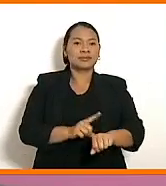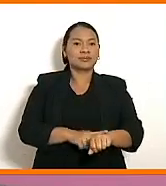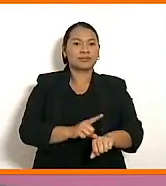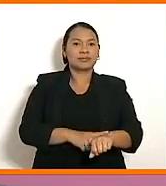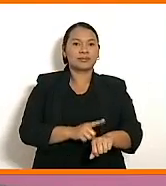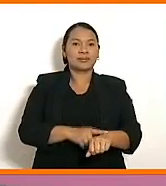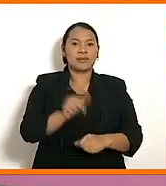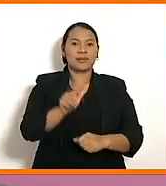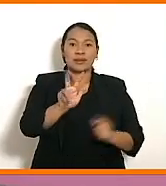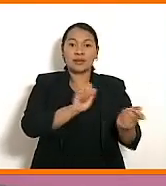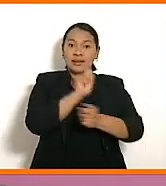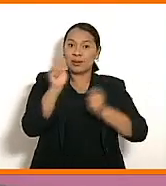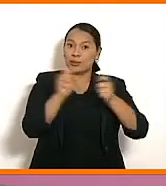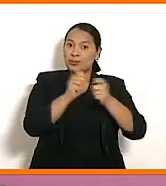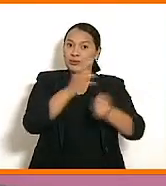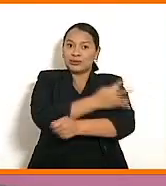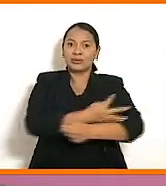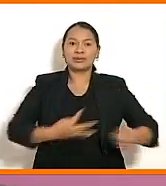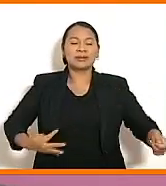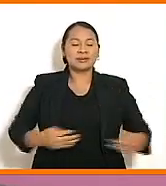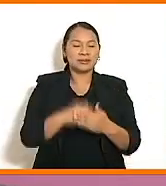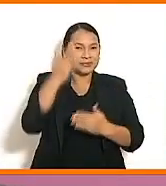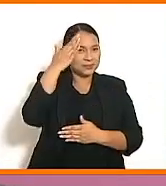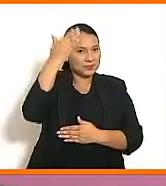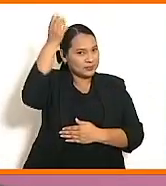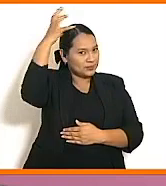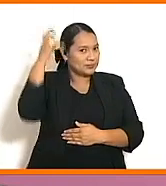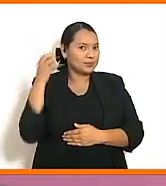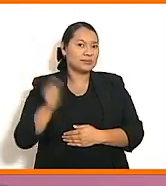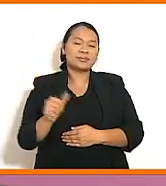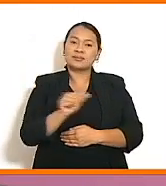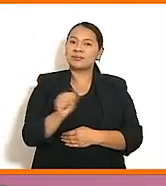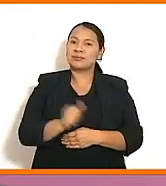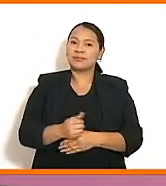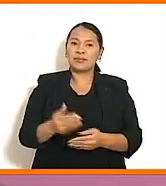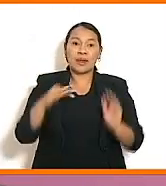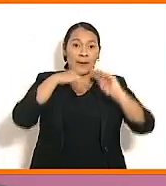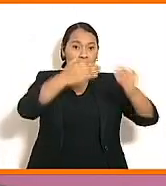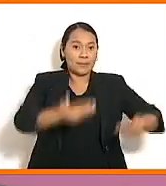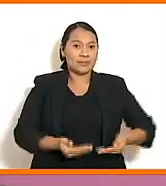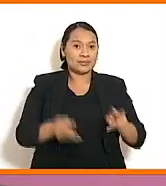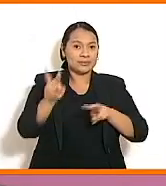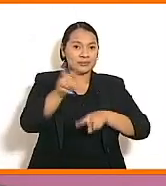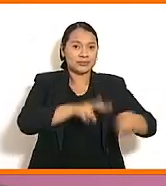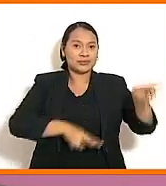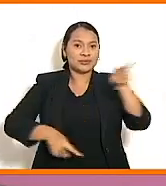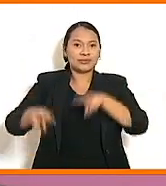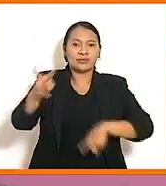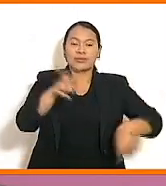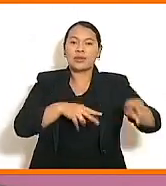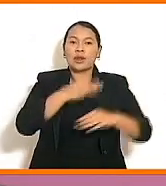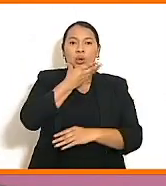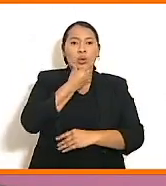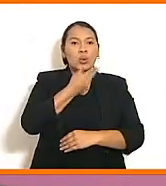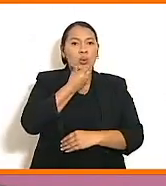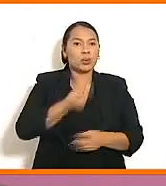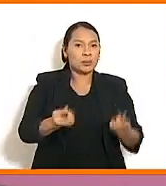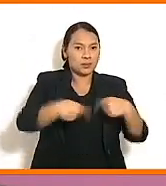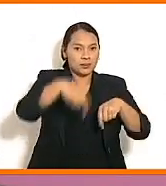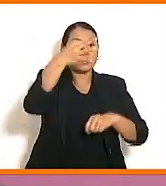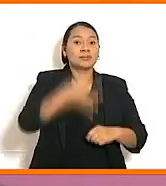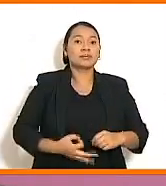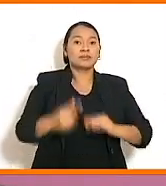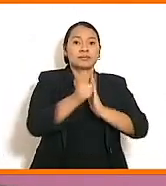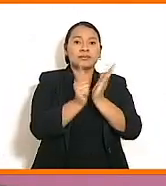marca las 3 en punto de la tarde. Te saluda Charlyn Walter y le damos la cordial bienvenida a nuestro auditor y notario que están para certificar